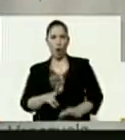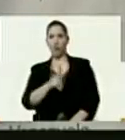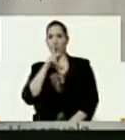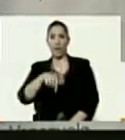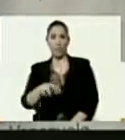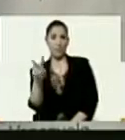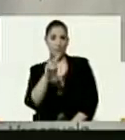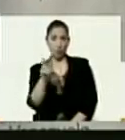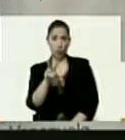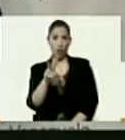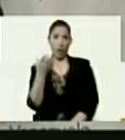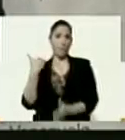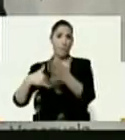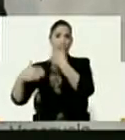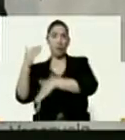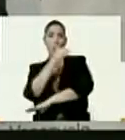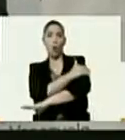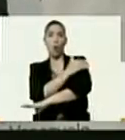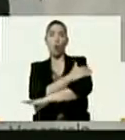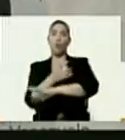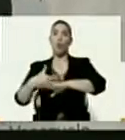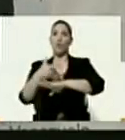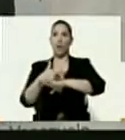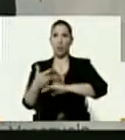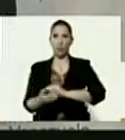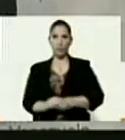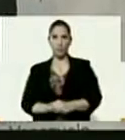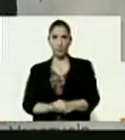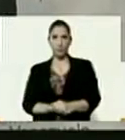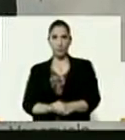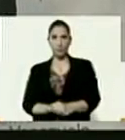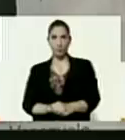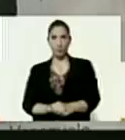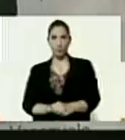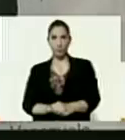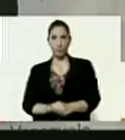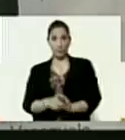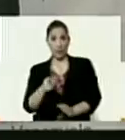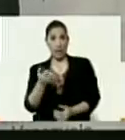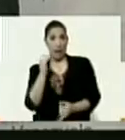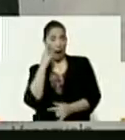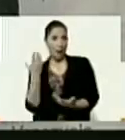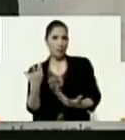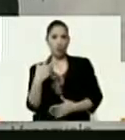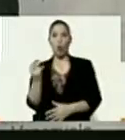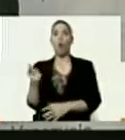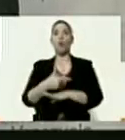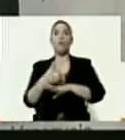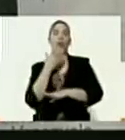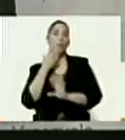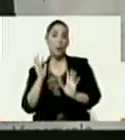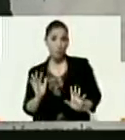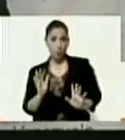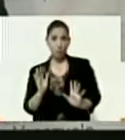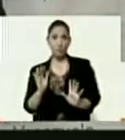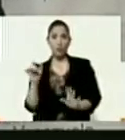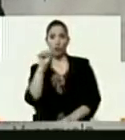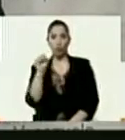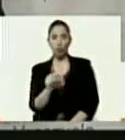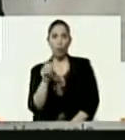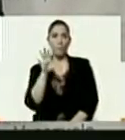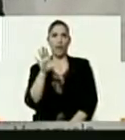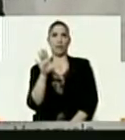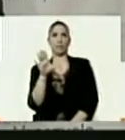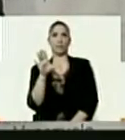Venezuela, en los pasados gobiernos de la Cuarta República. Había una situación de no gobierno en el sur del país y